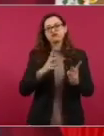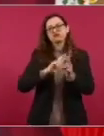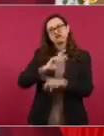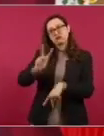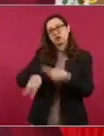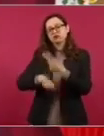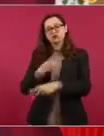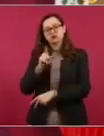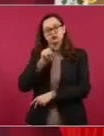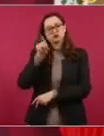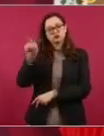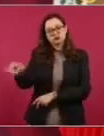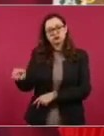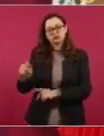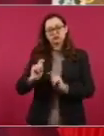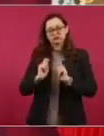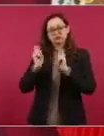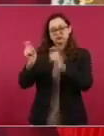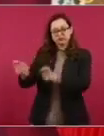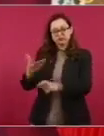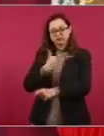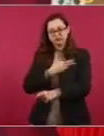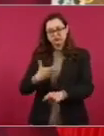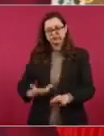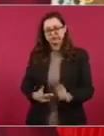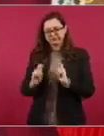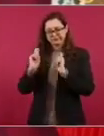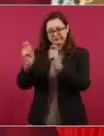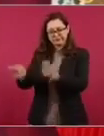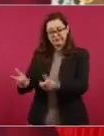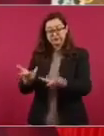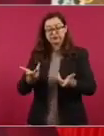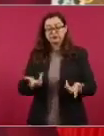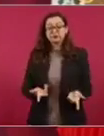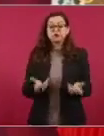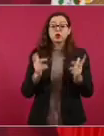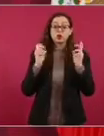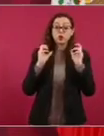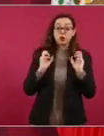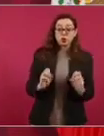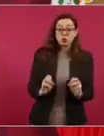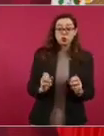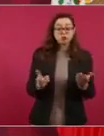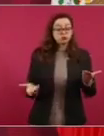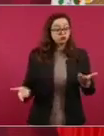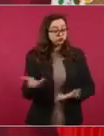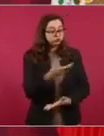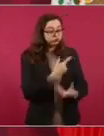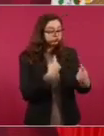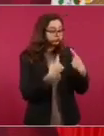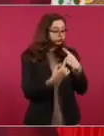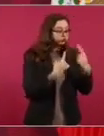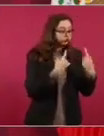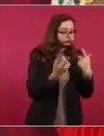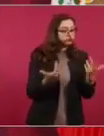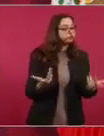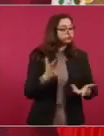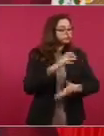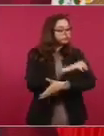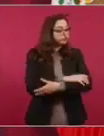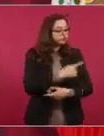consultando a los miembros de la Alianza del Pacífico. Estamos en eso.